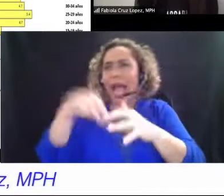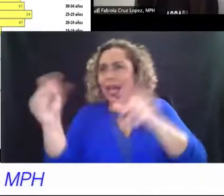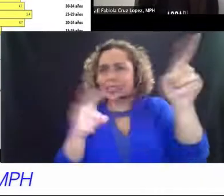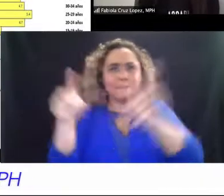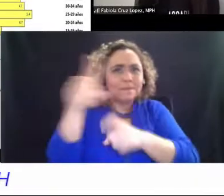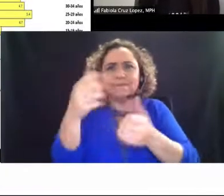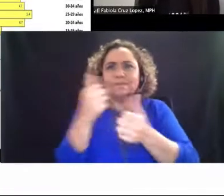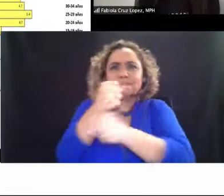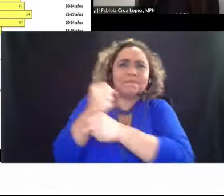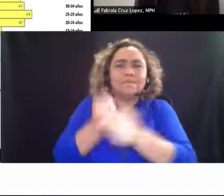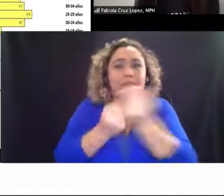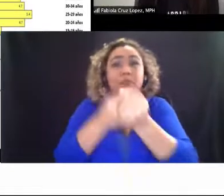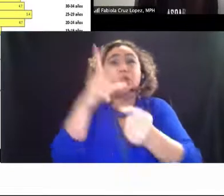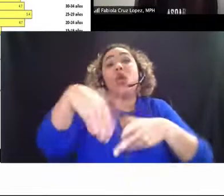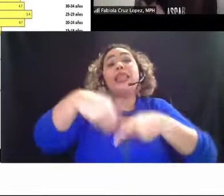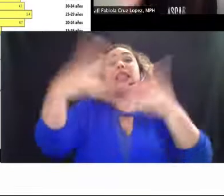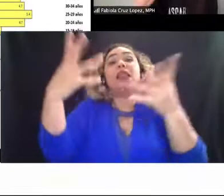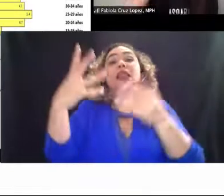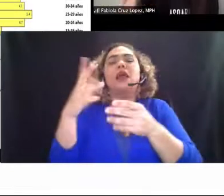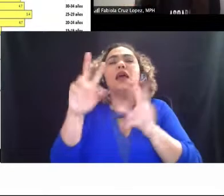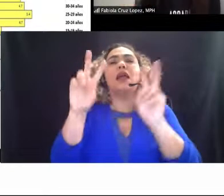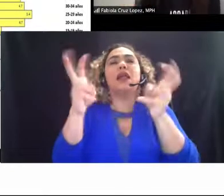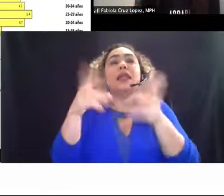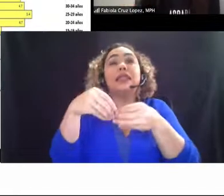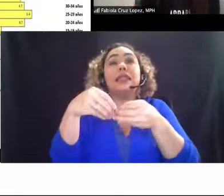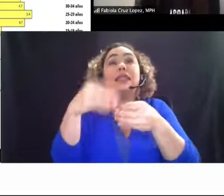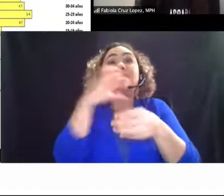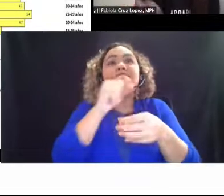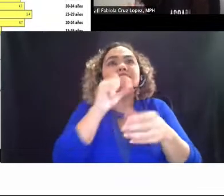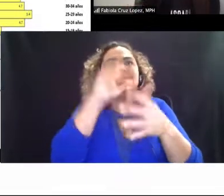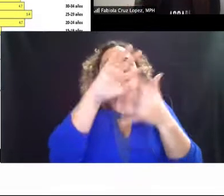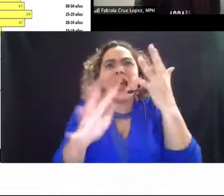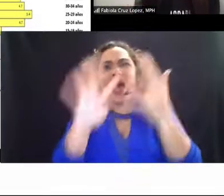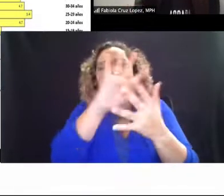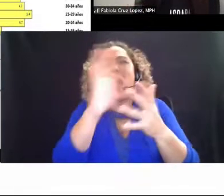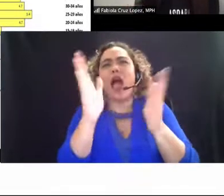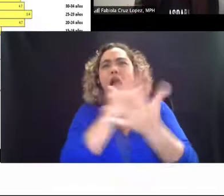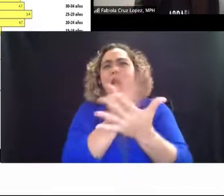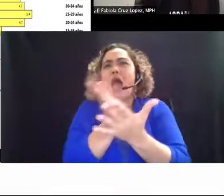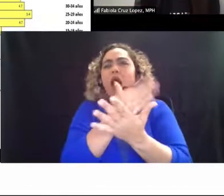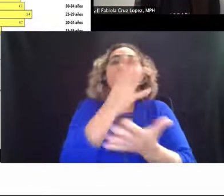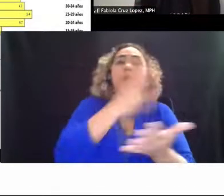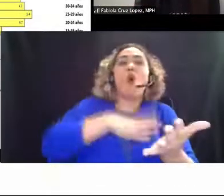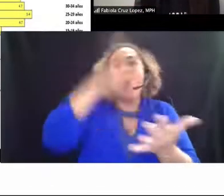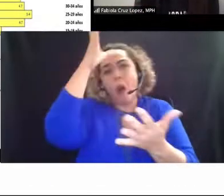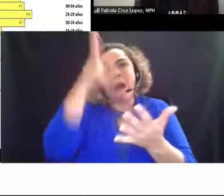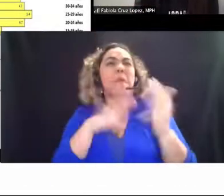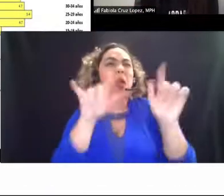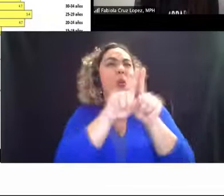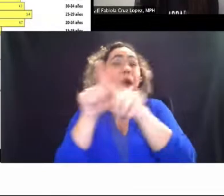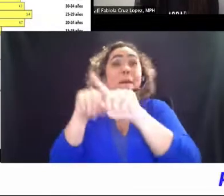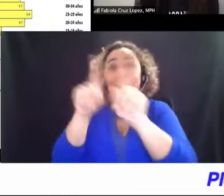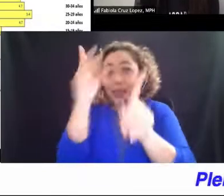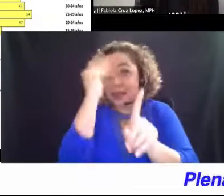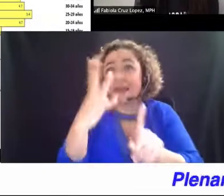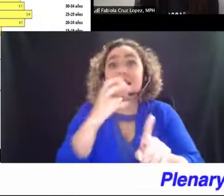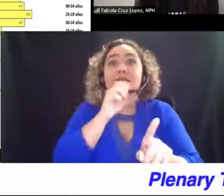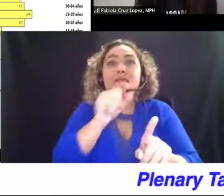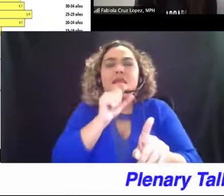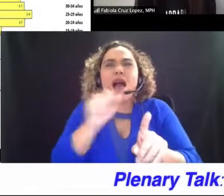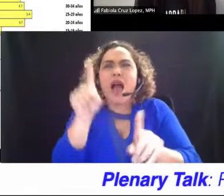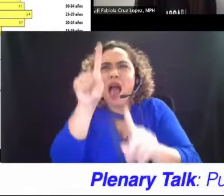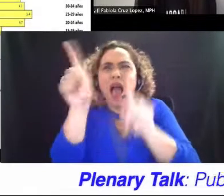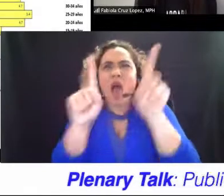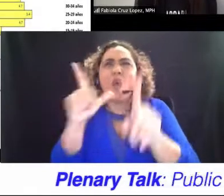La distribución de edad y sexo. En sexo estamos más o menos bastante igual, sin embargo, en la edad vemos cómo